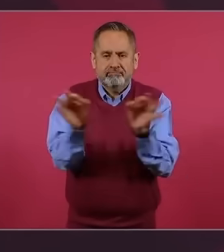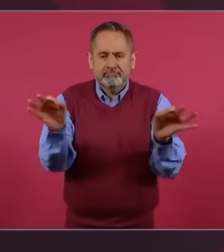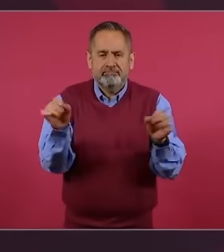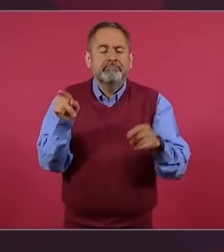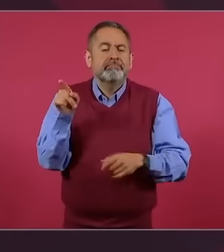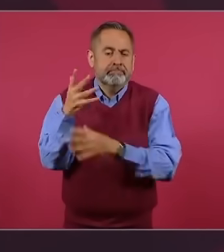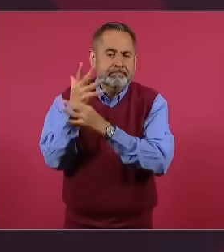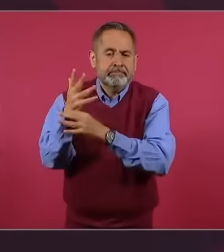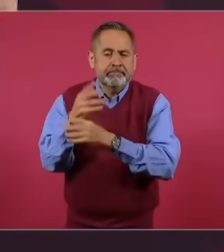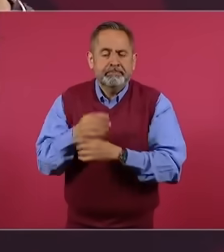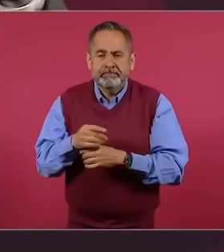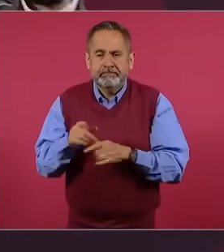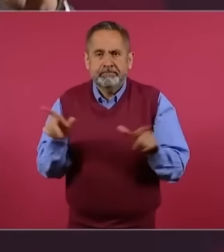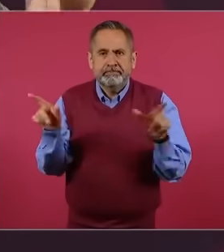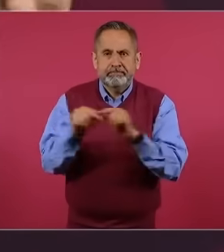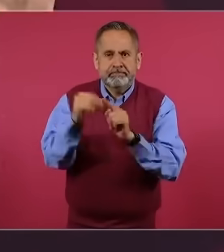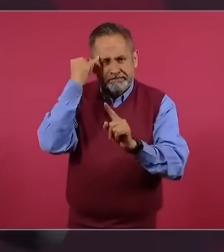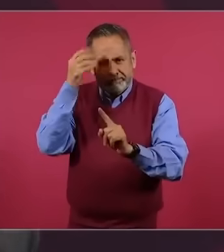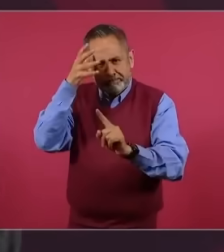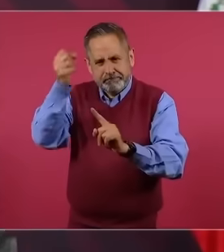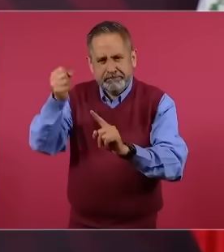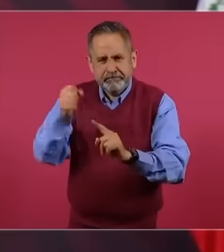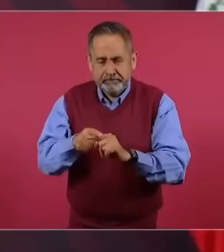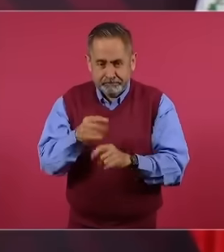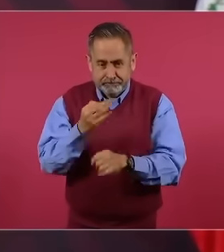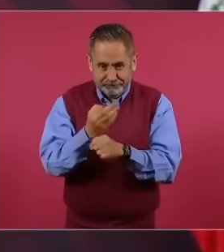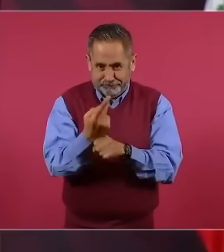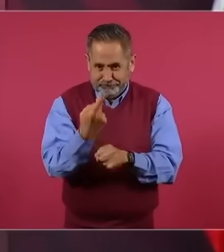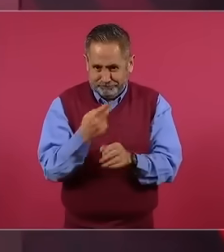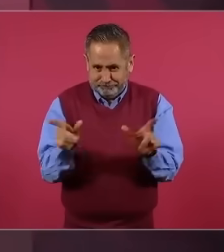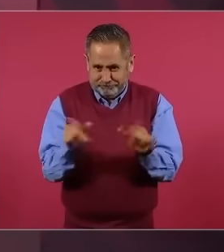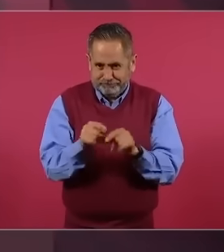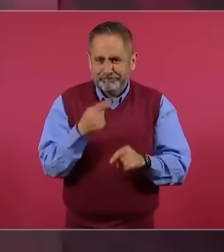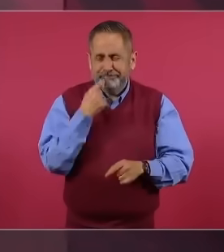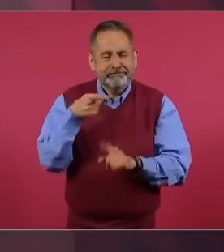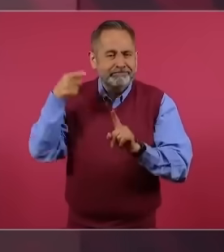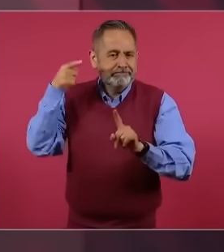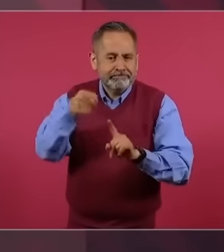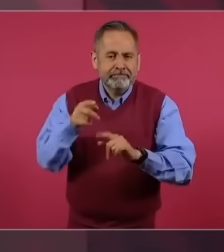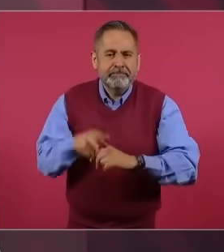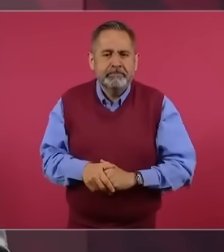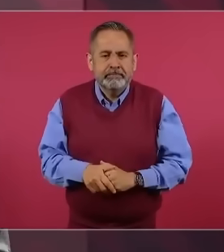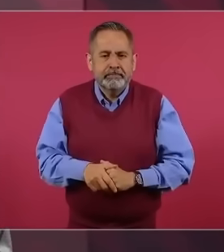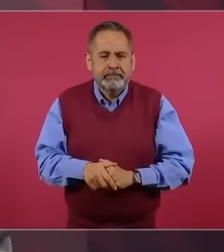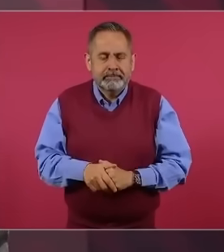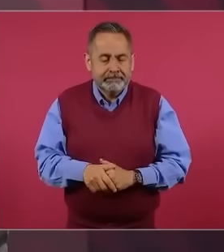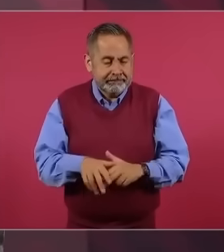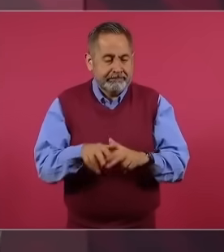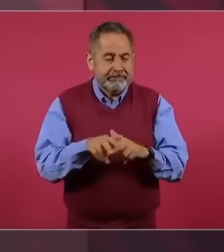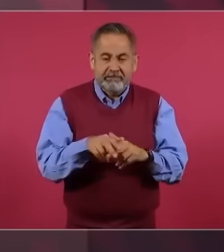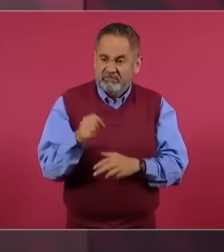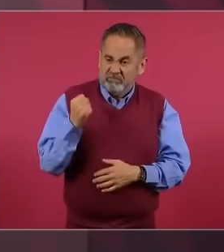que sintetiza lo que estamos hablando. Nada por la fuerza,